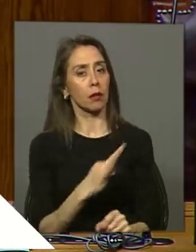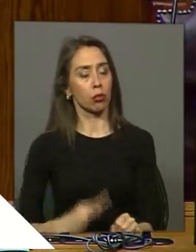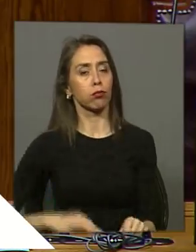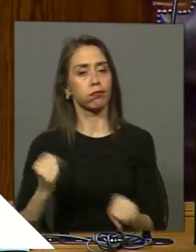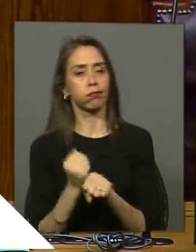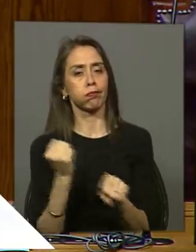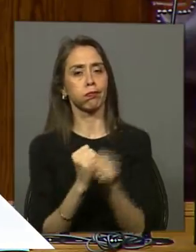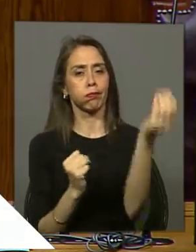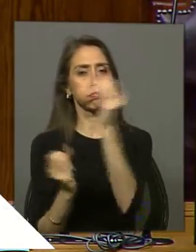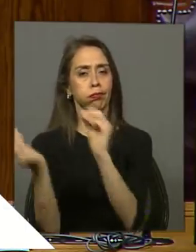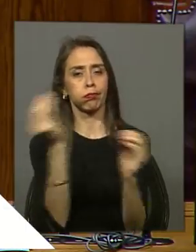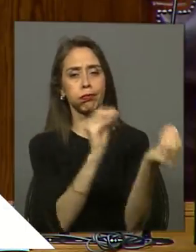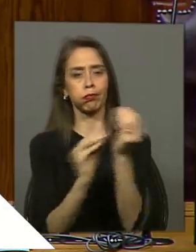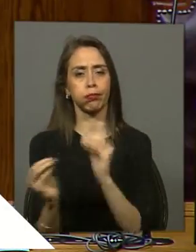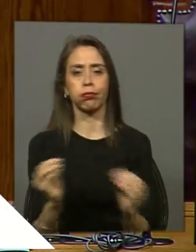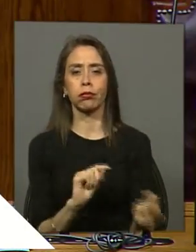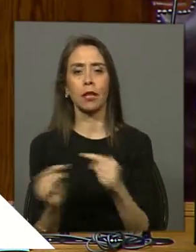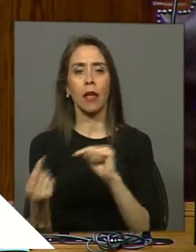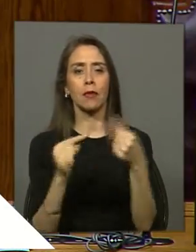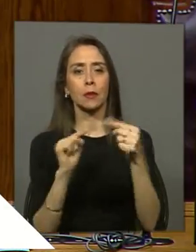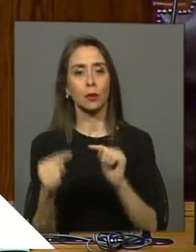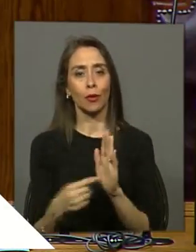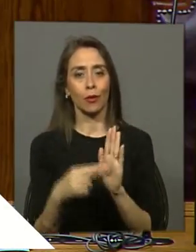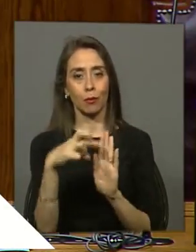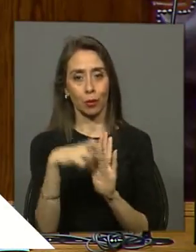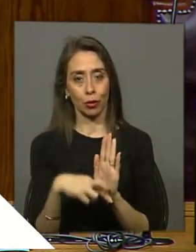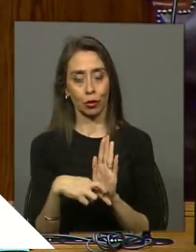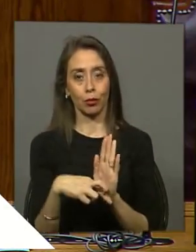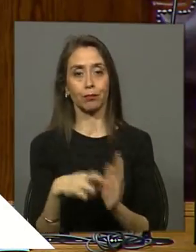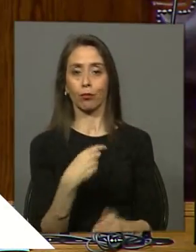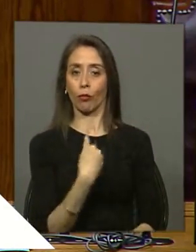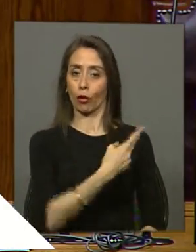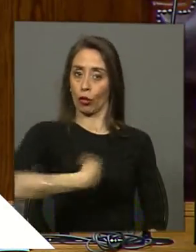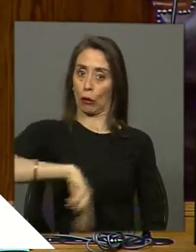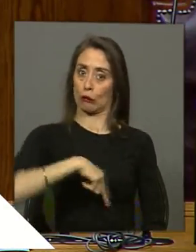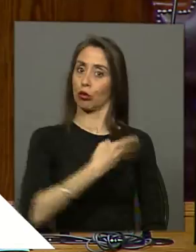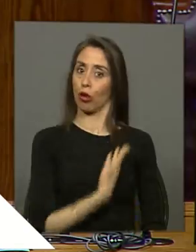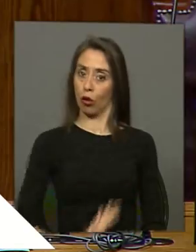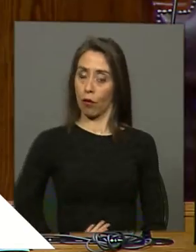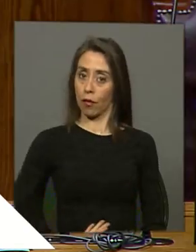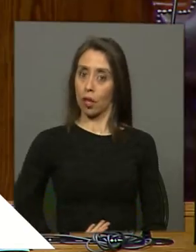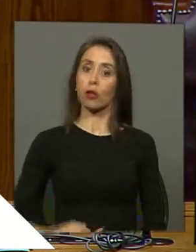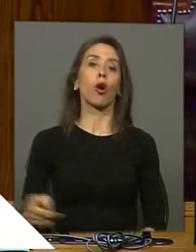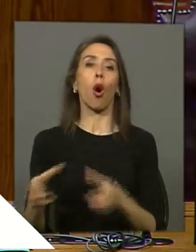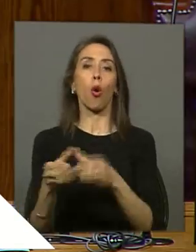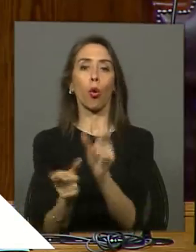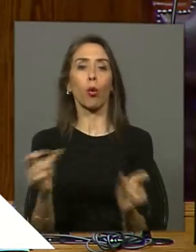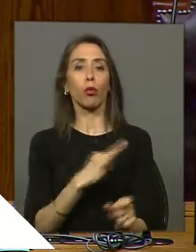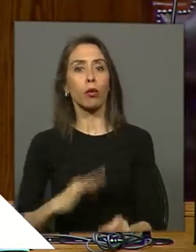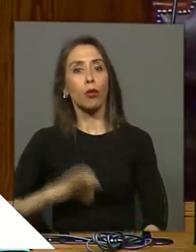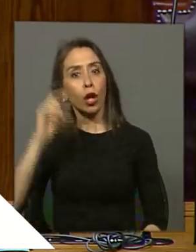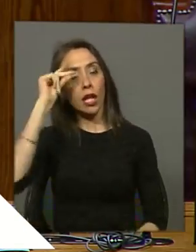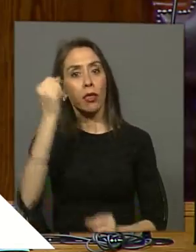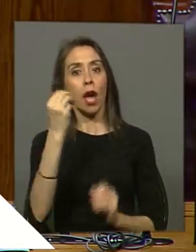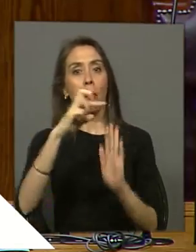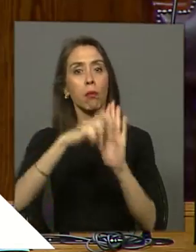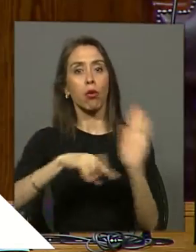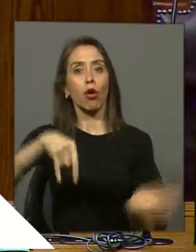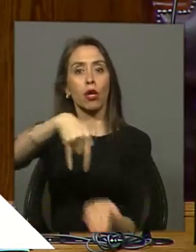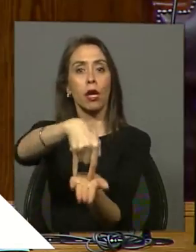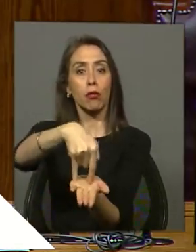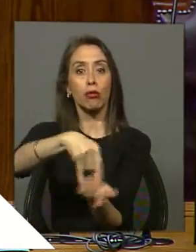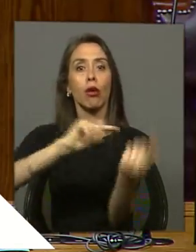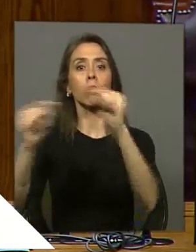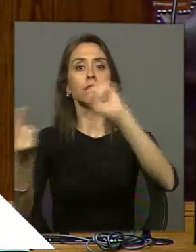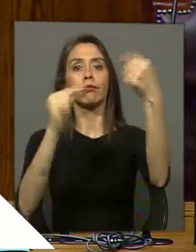participado en la discusión de este proyecto. Como ejecutivos, queremos valorar la iniciativa de un grupo de parlamentarios que permitió iniciar un debate